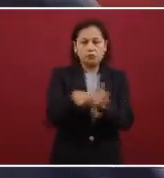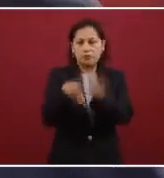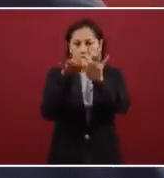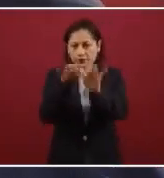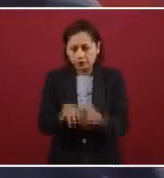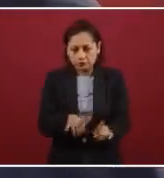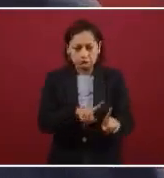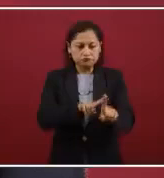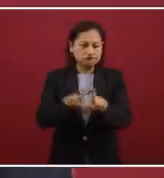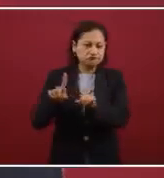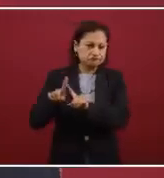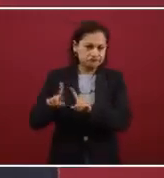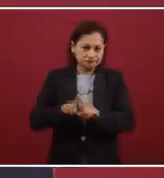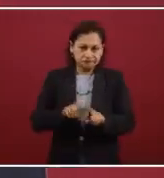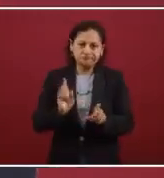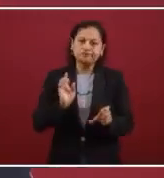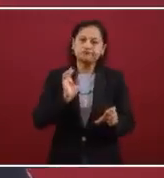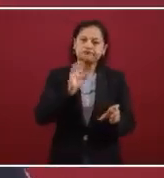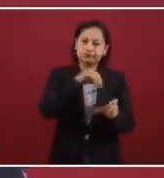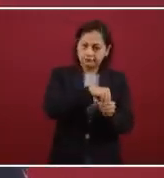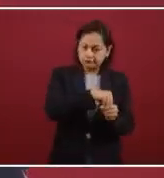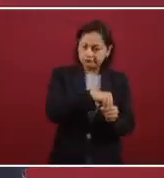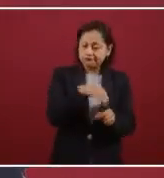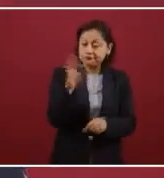había esa